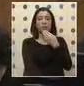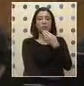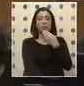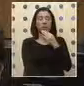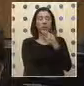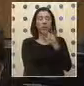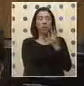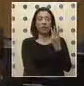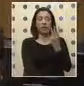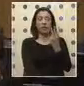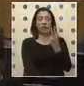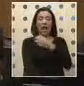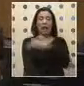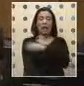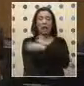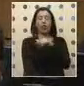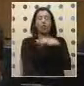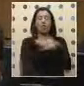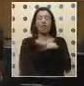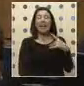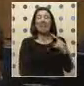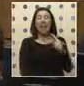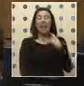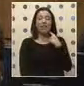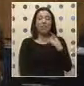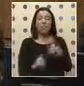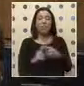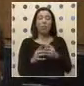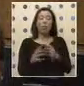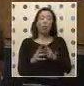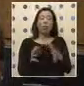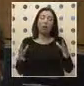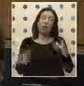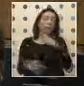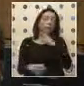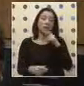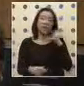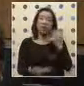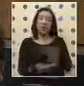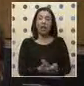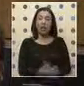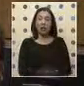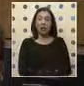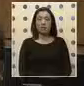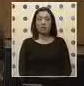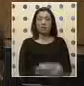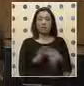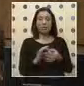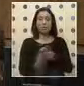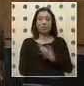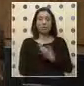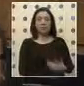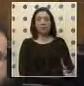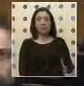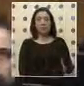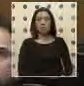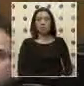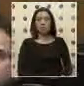en la tercera región que son las más afectadas por esta prolongada sequía que hemos tenido. Muchas gracias, Presidente.